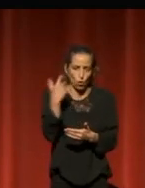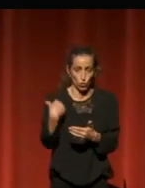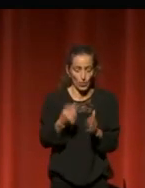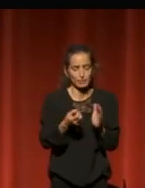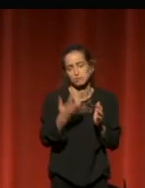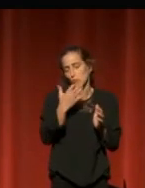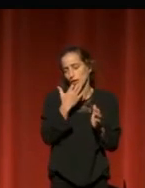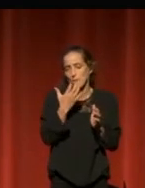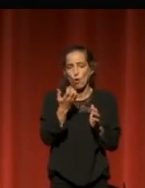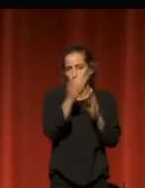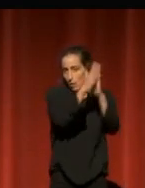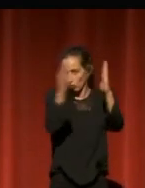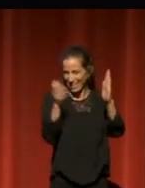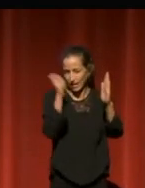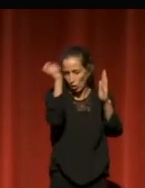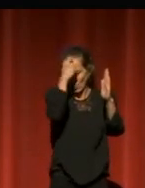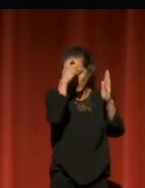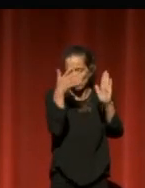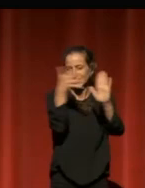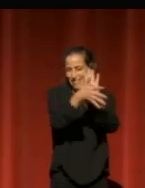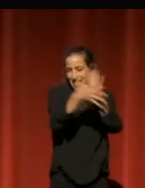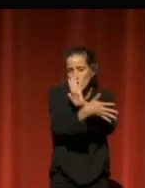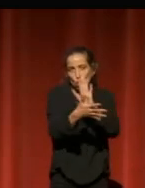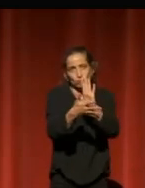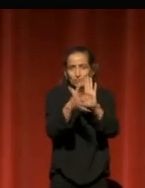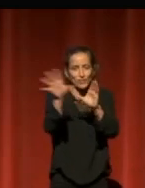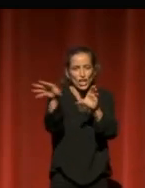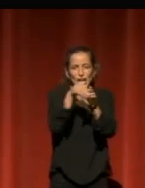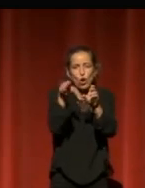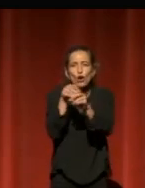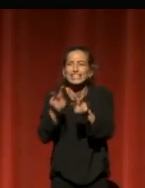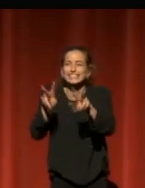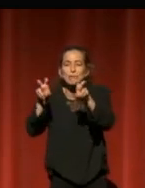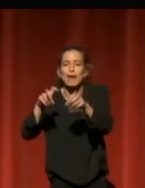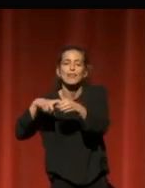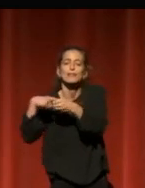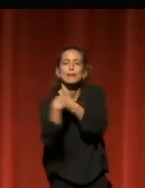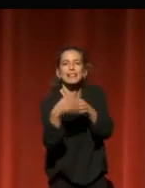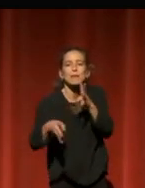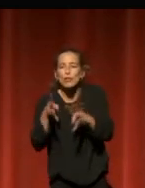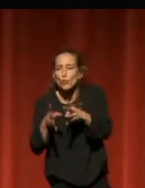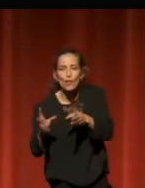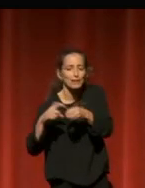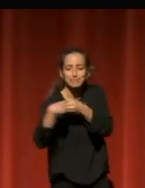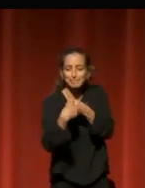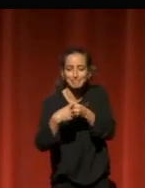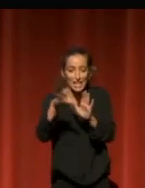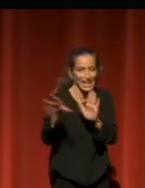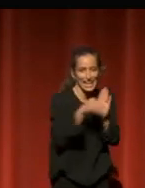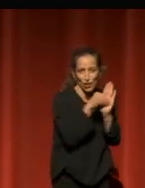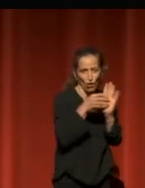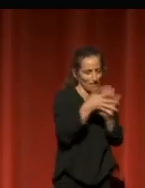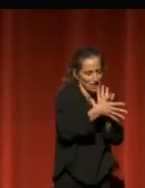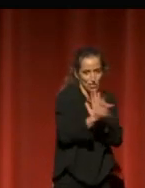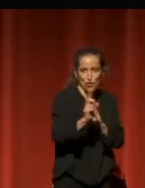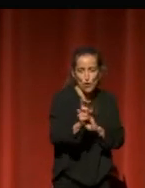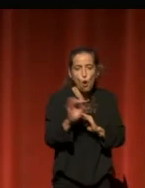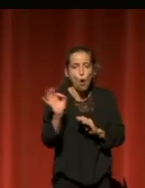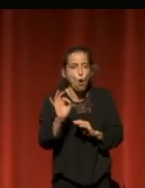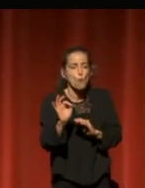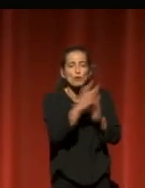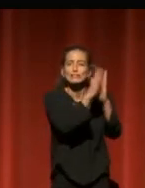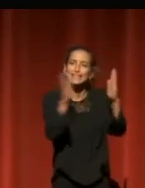de biblioteca cosas tan importantes, creo yo, como la participación ciudadana y las bibliotecas como esas